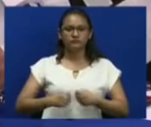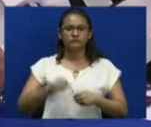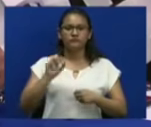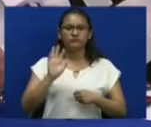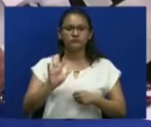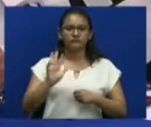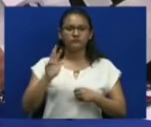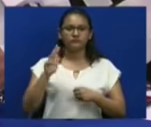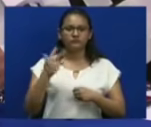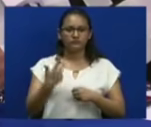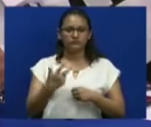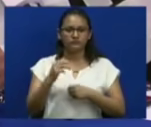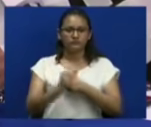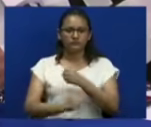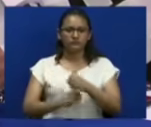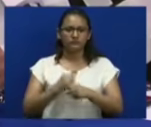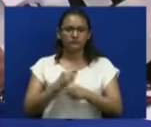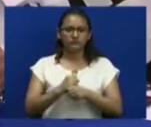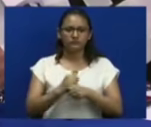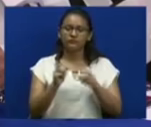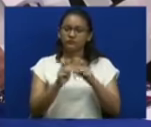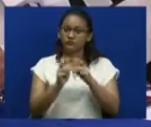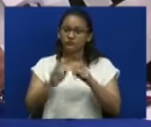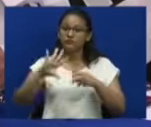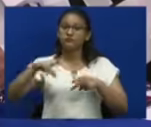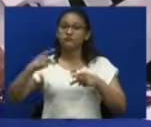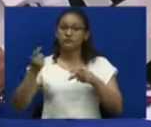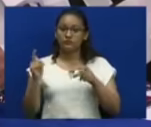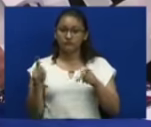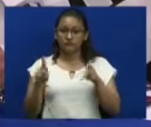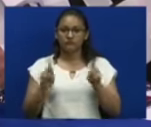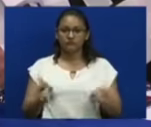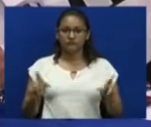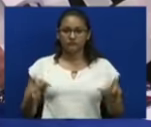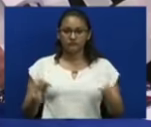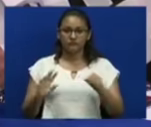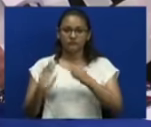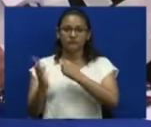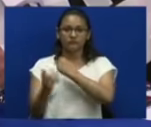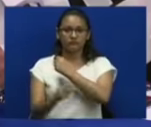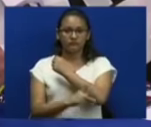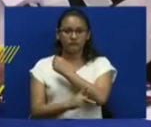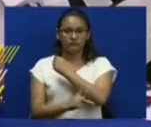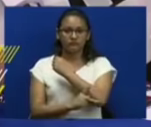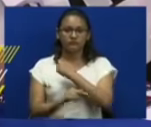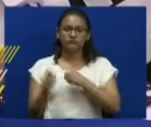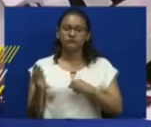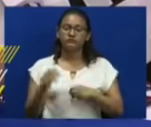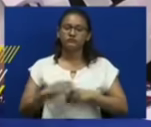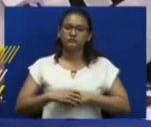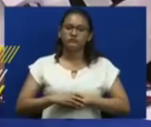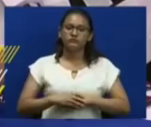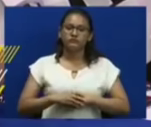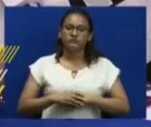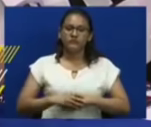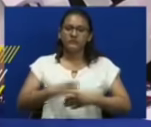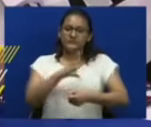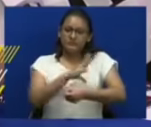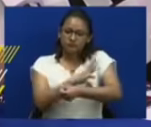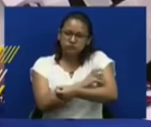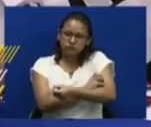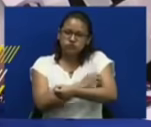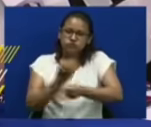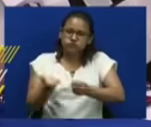contacto con caso importado y paciente diabético e hipertenso presentó esta mañana